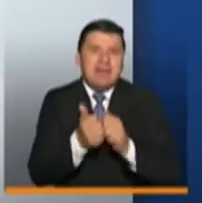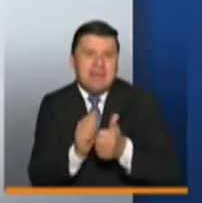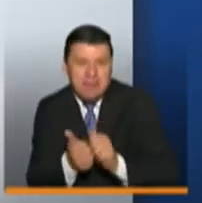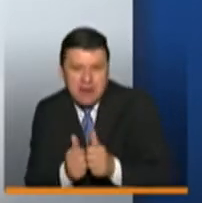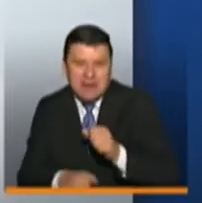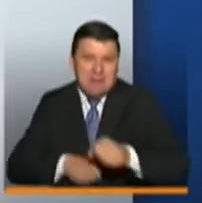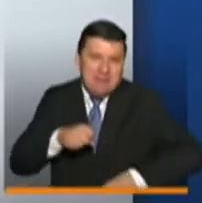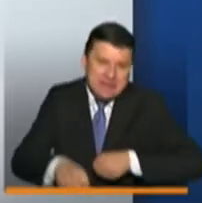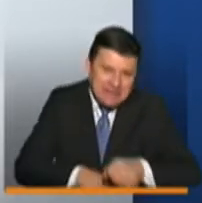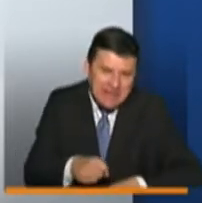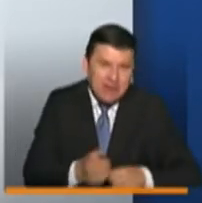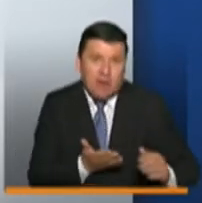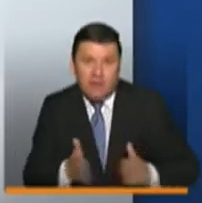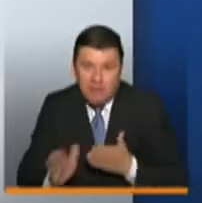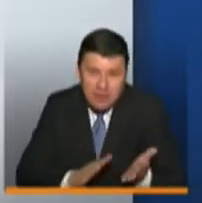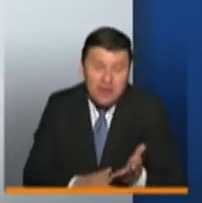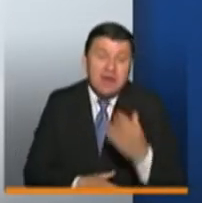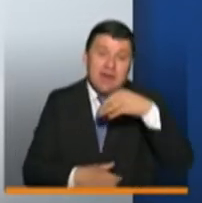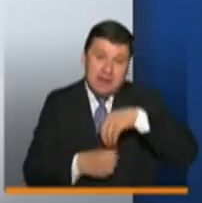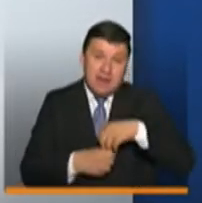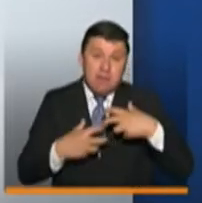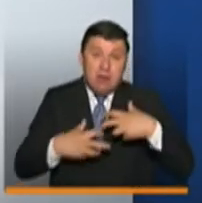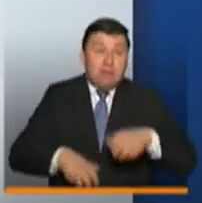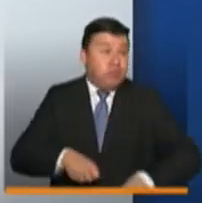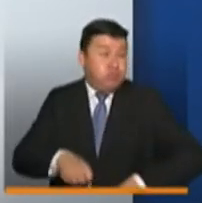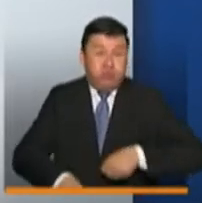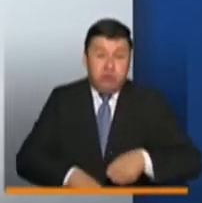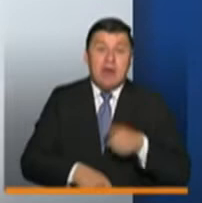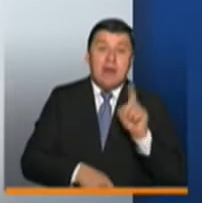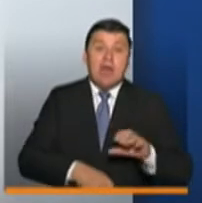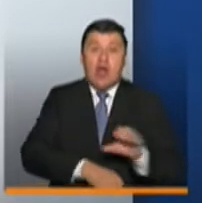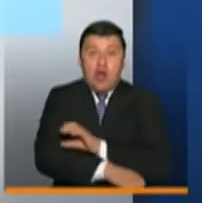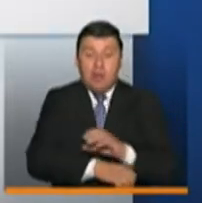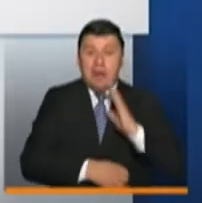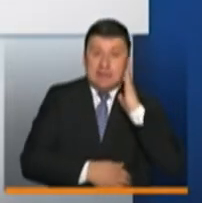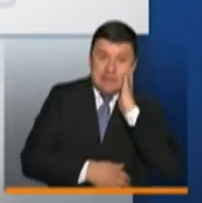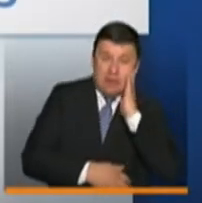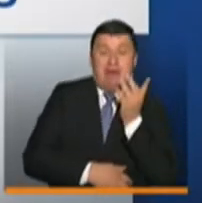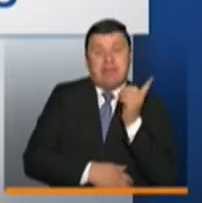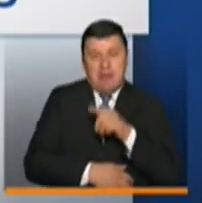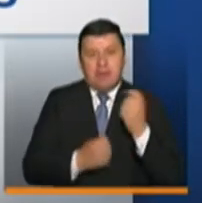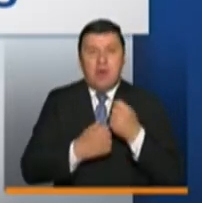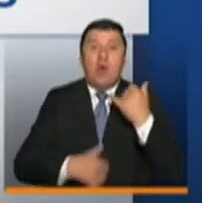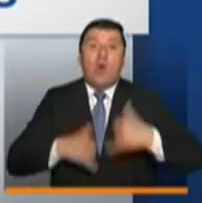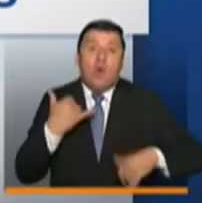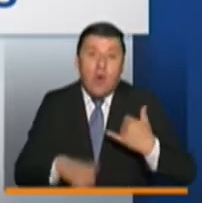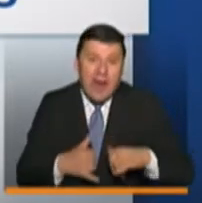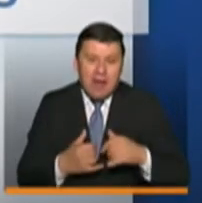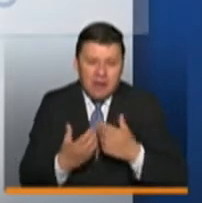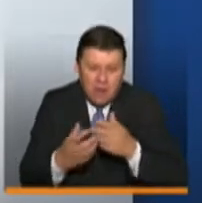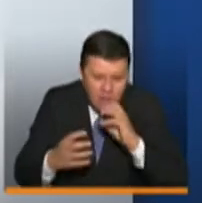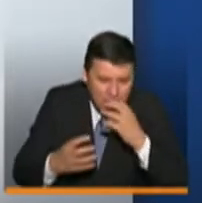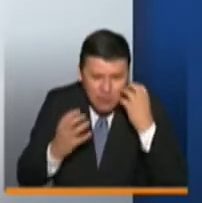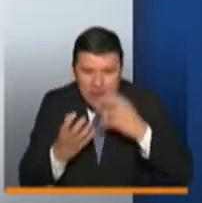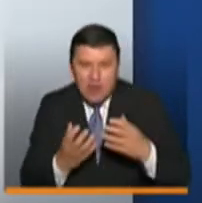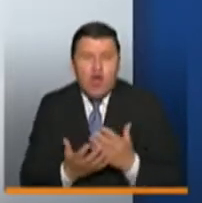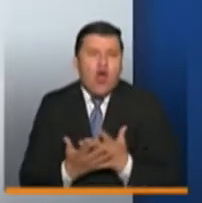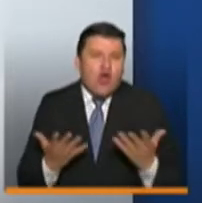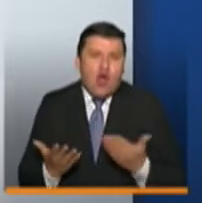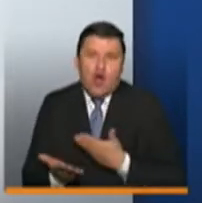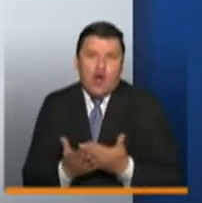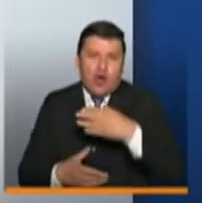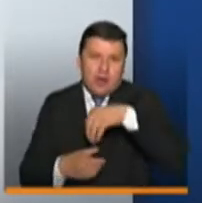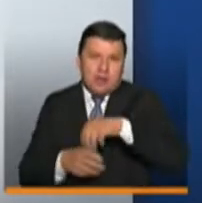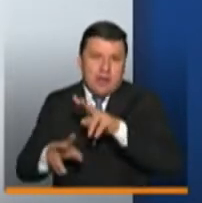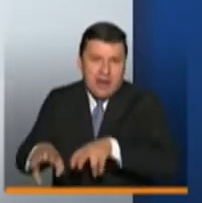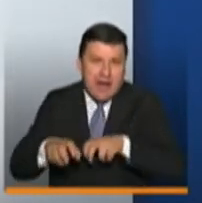deportivo, bicicletas, patinetas, incluyendo las eléctricas, computadores y celulares inteligentes, juguetes y juegos, y bienes e insumos